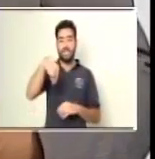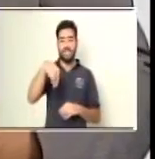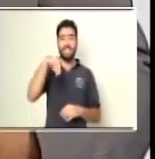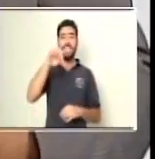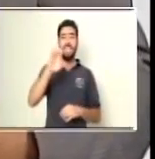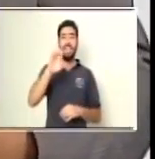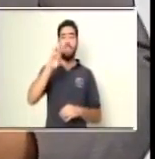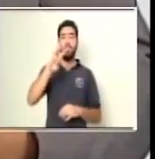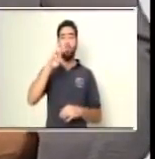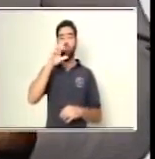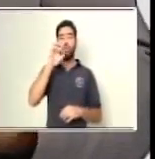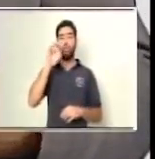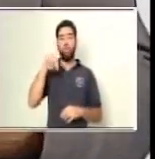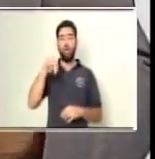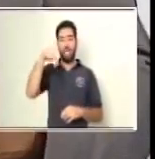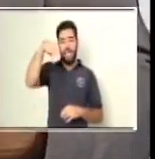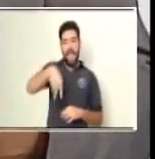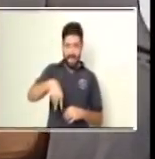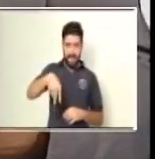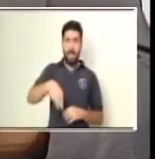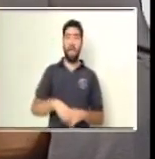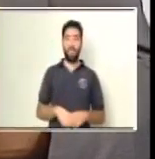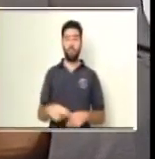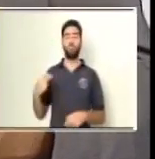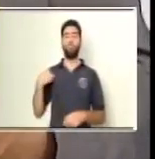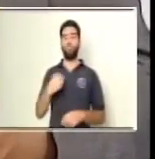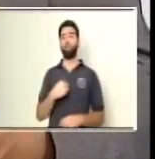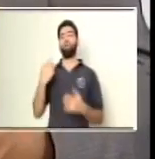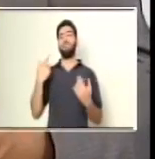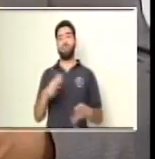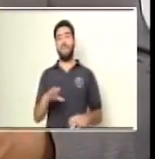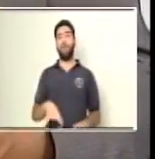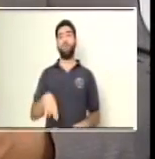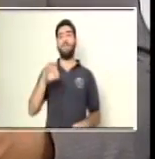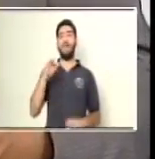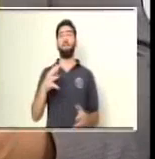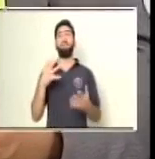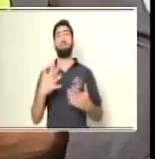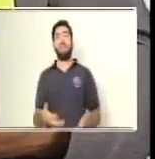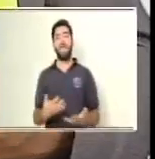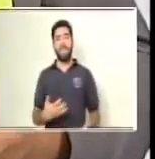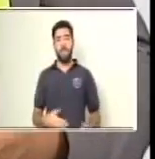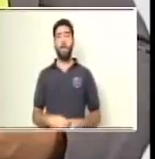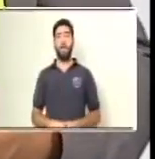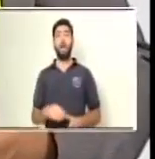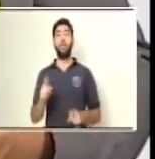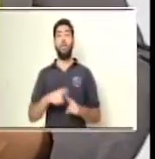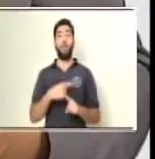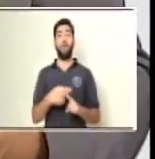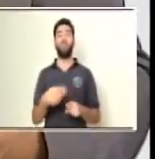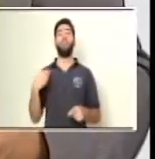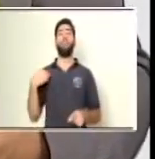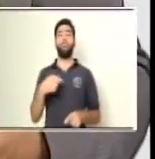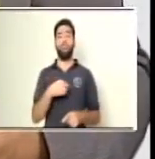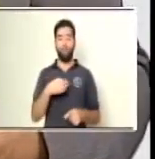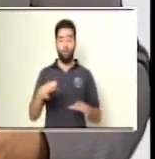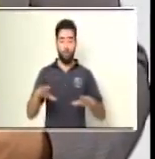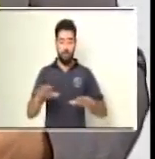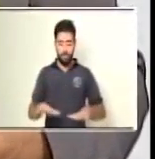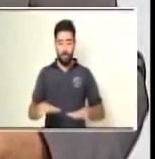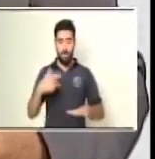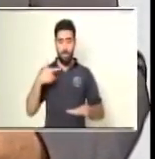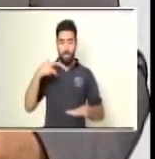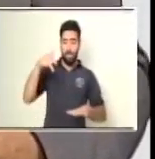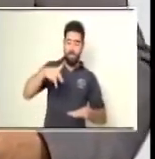968 newton. Es así como hemos encontrado el peso. Cuando nosotros nos subimos a una balanza o a